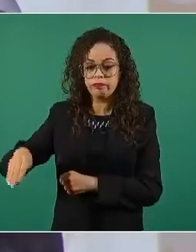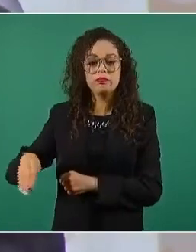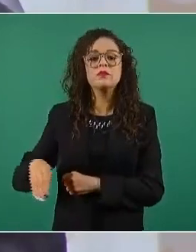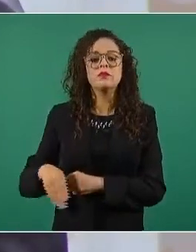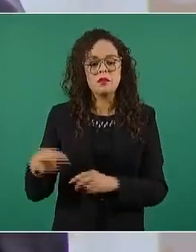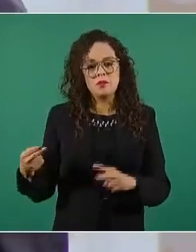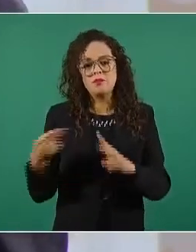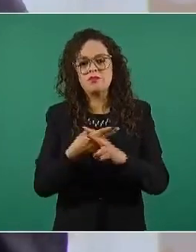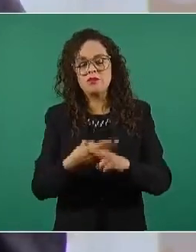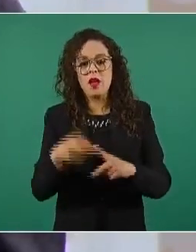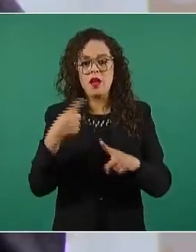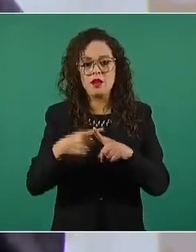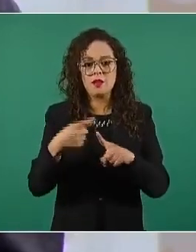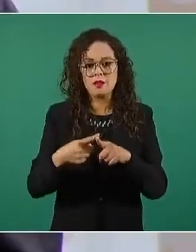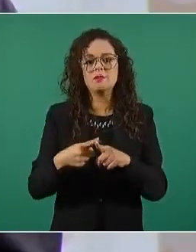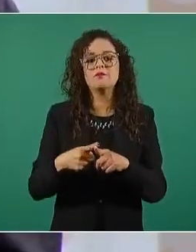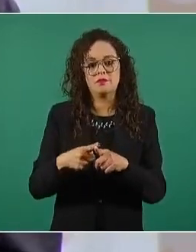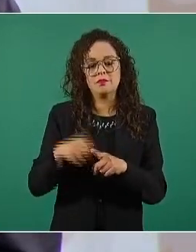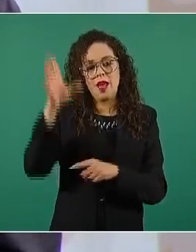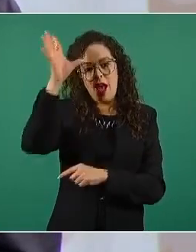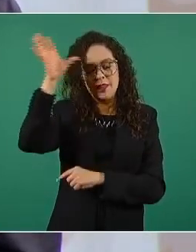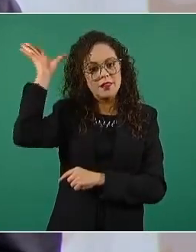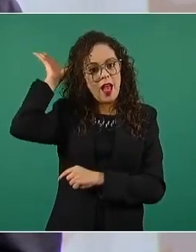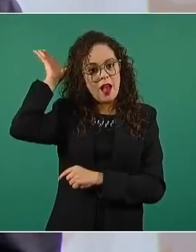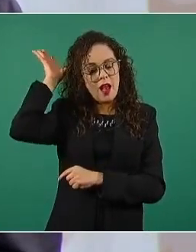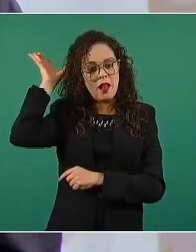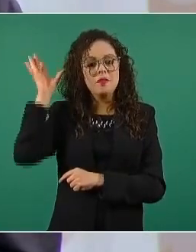hay pocas diferencias.